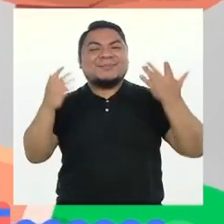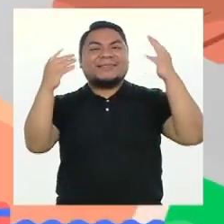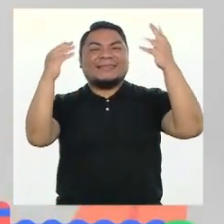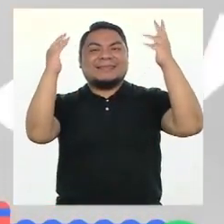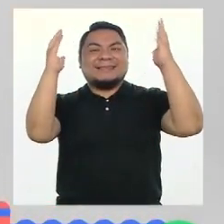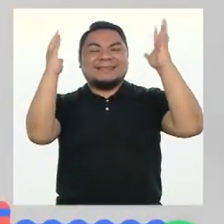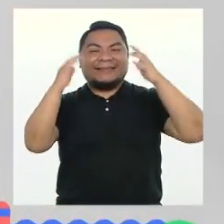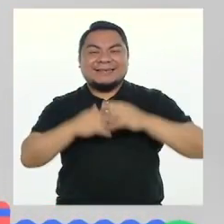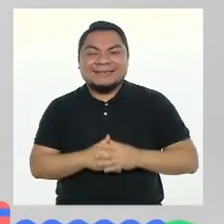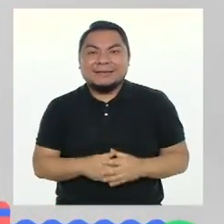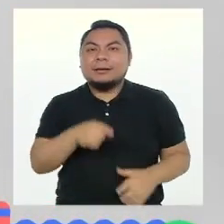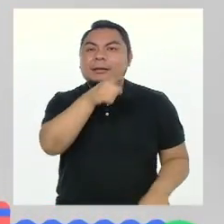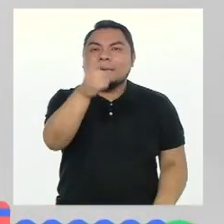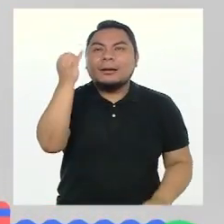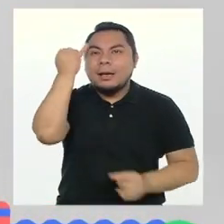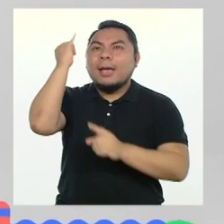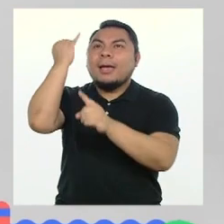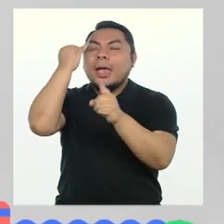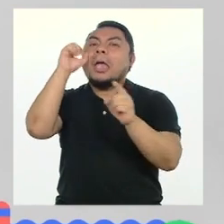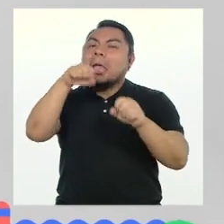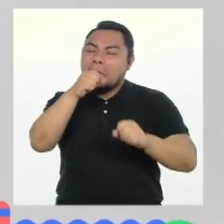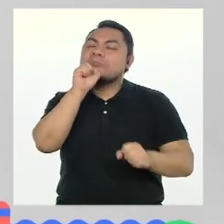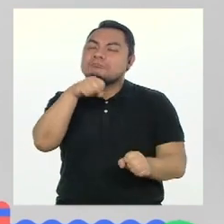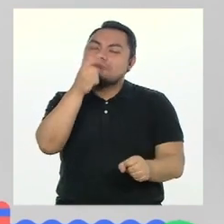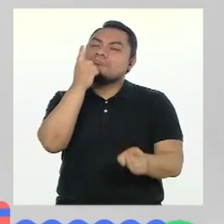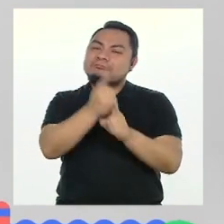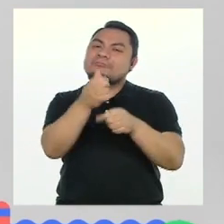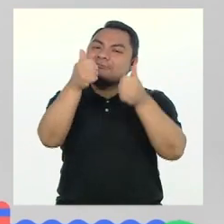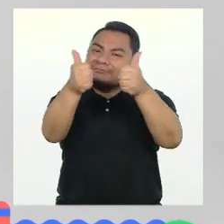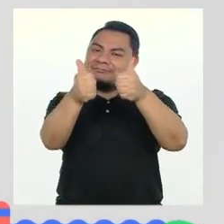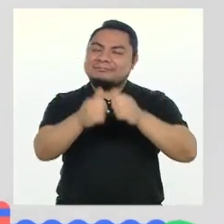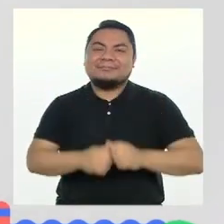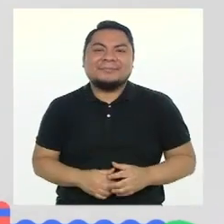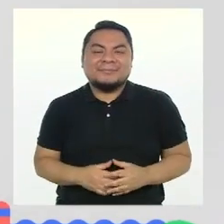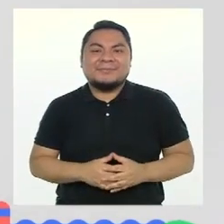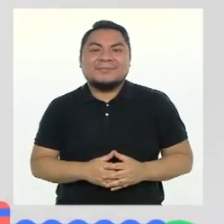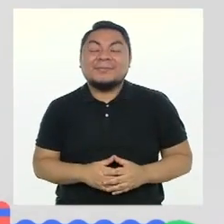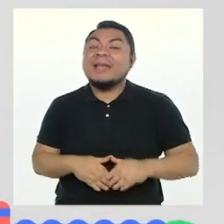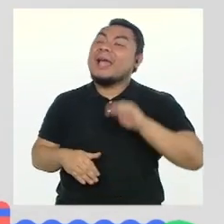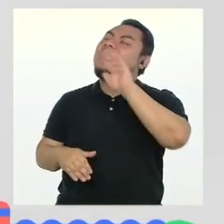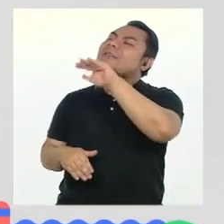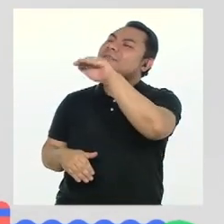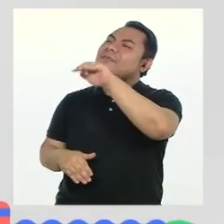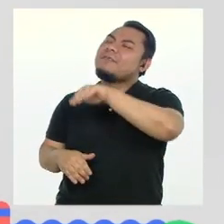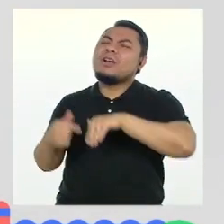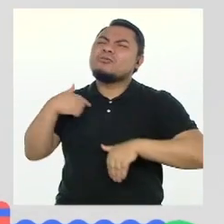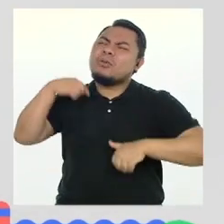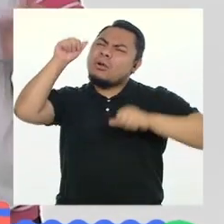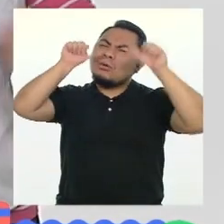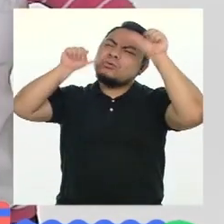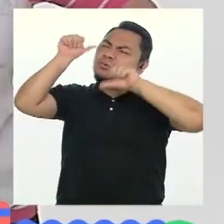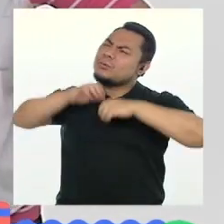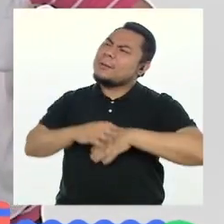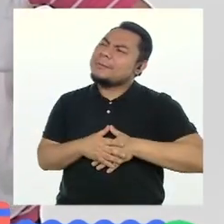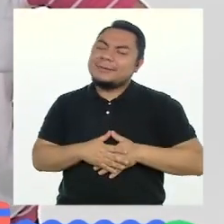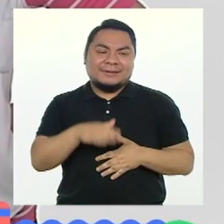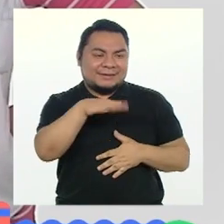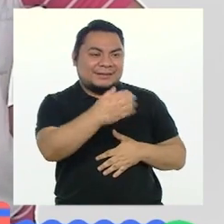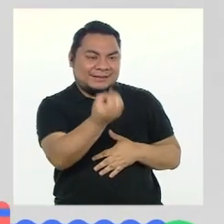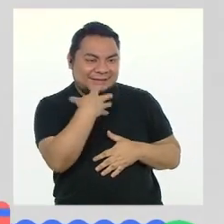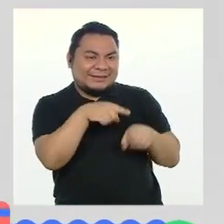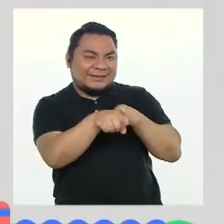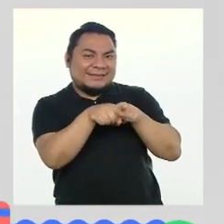¡Aplausos! Sus hipótesis han sido brillantes. ¡Fátima! ¡Tengo una duda! Dime,